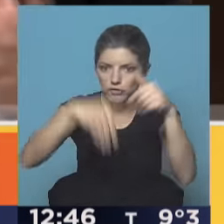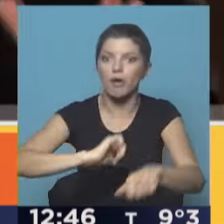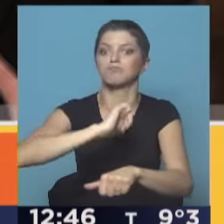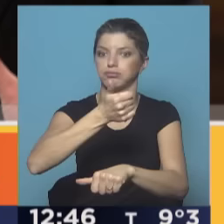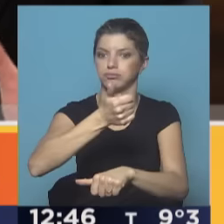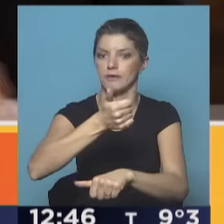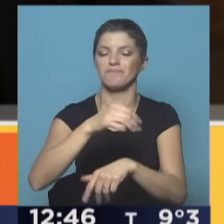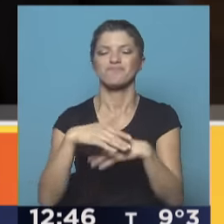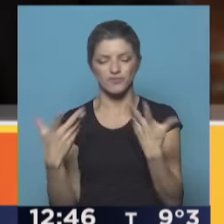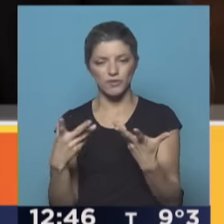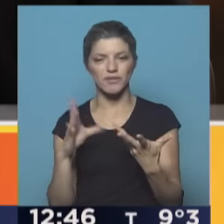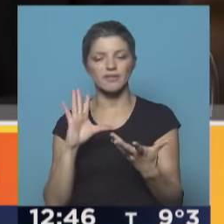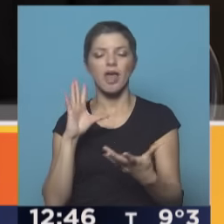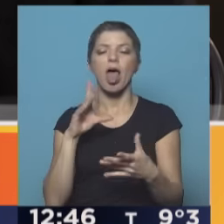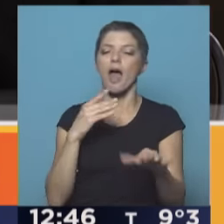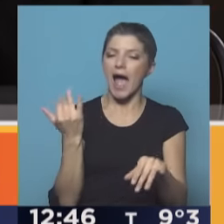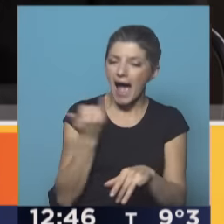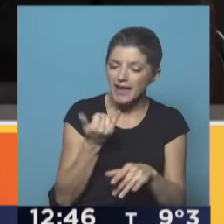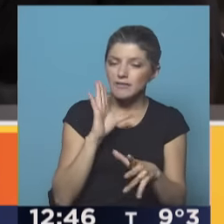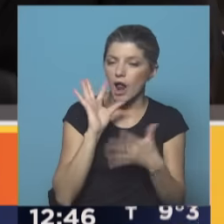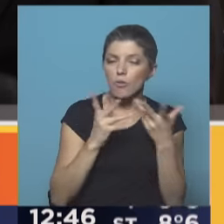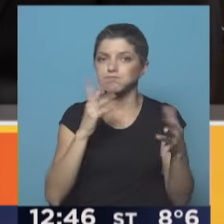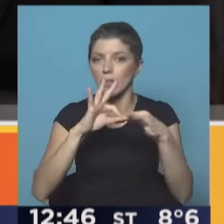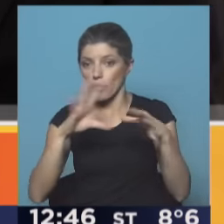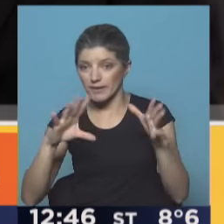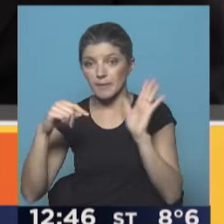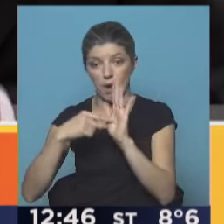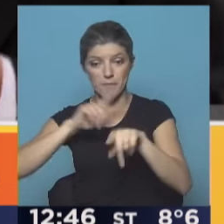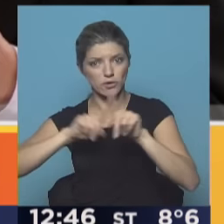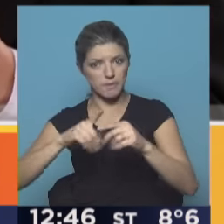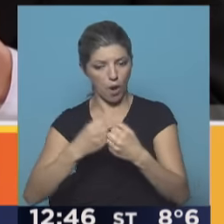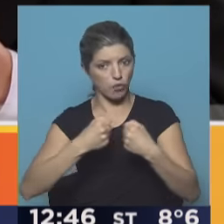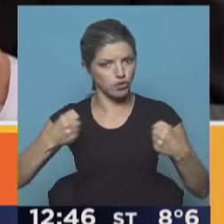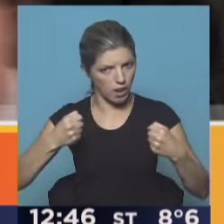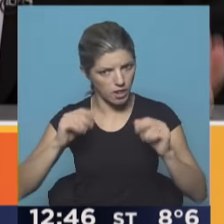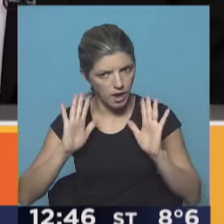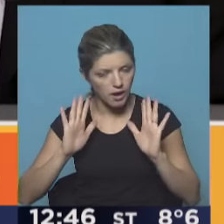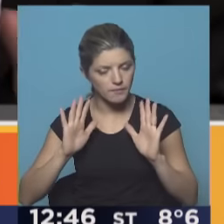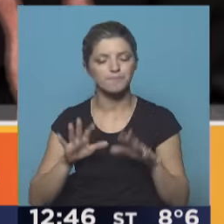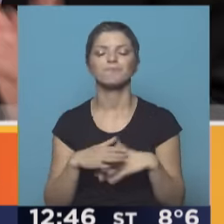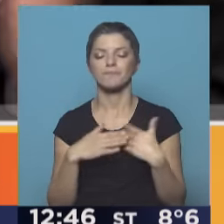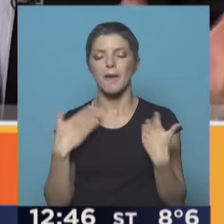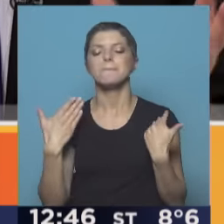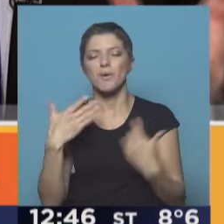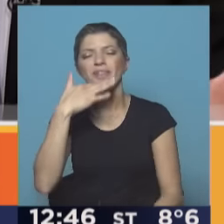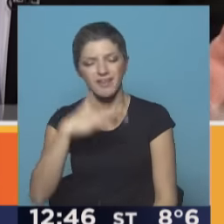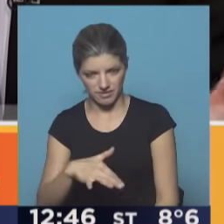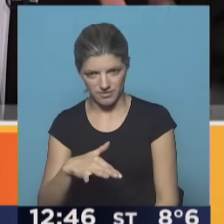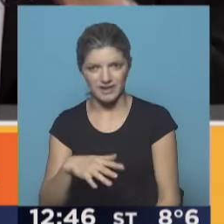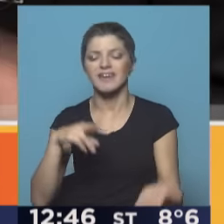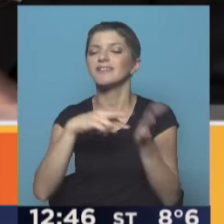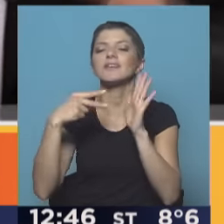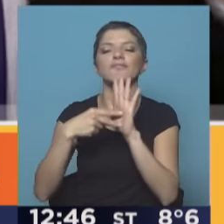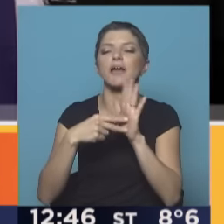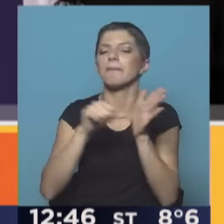algún cierto juego democrático y al mismo tiempo hay un lado muy autoritario el régimen para tratar de entender esto Qué es exactamente